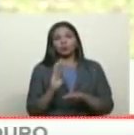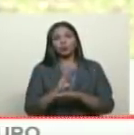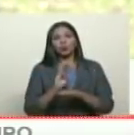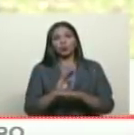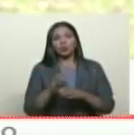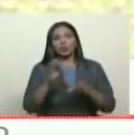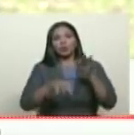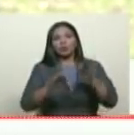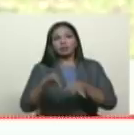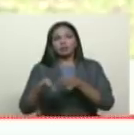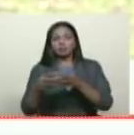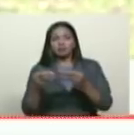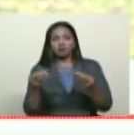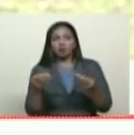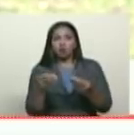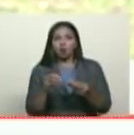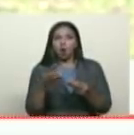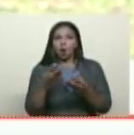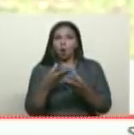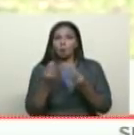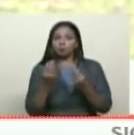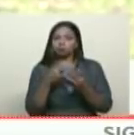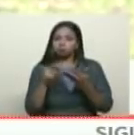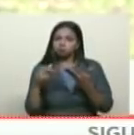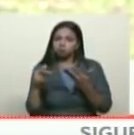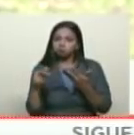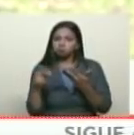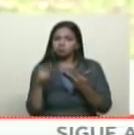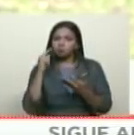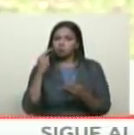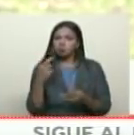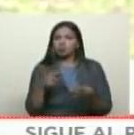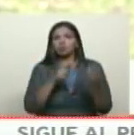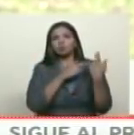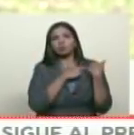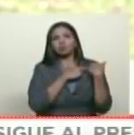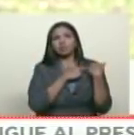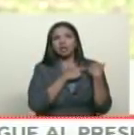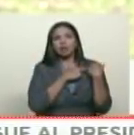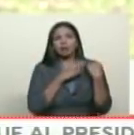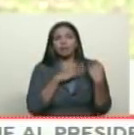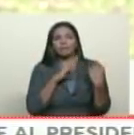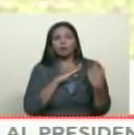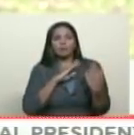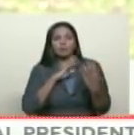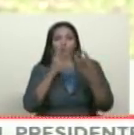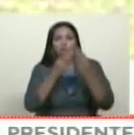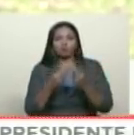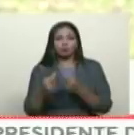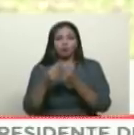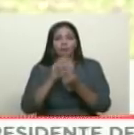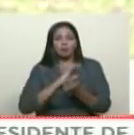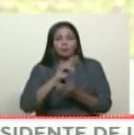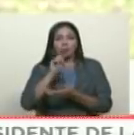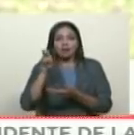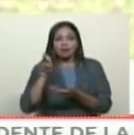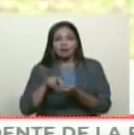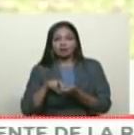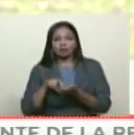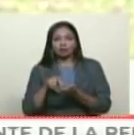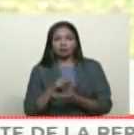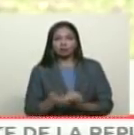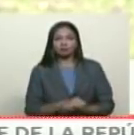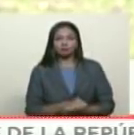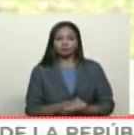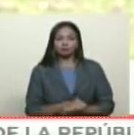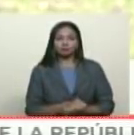siembra. Son muchos elementos. Y a mí me corresponde, como administrador de la Hacienda Pública Nacional,